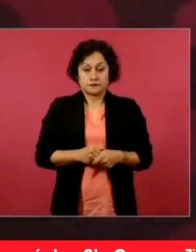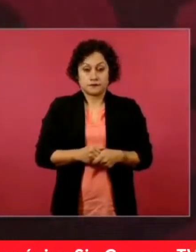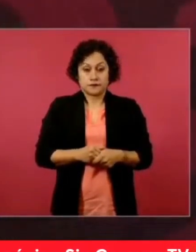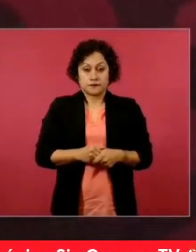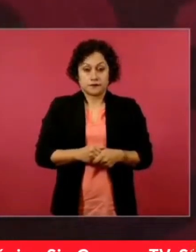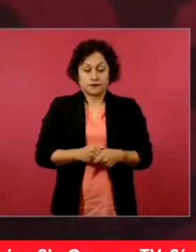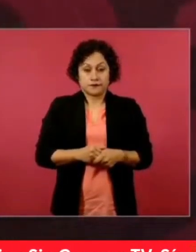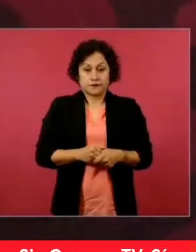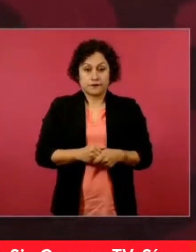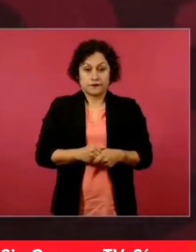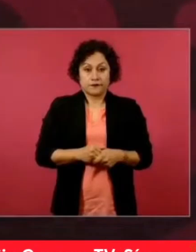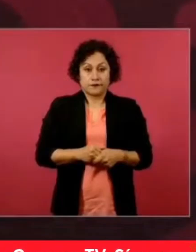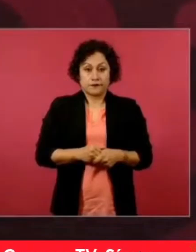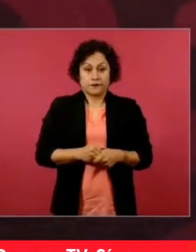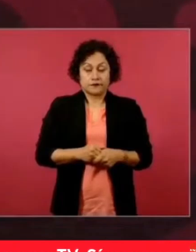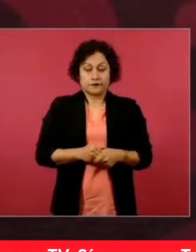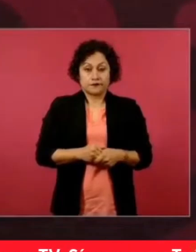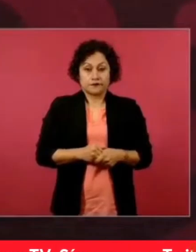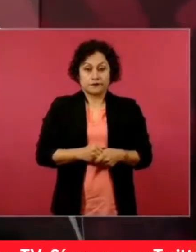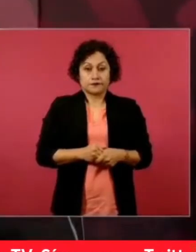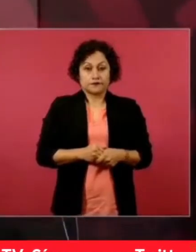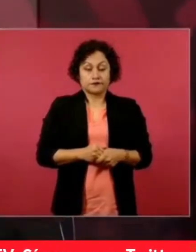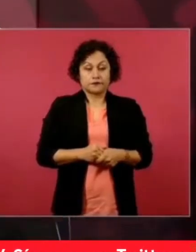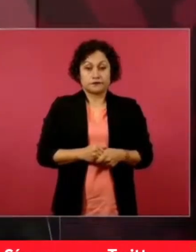hasta me estoy viendo